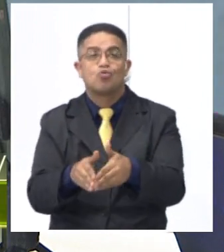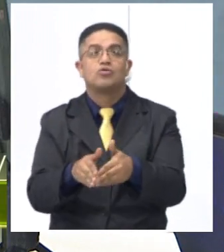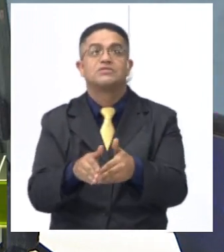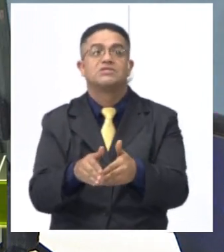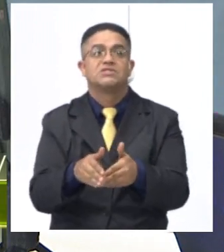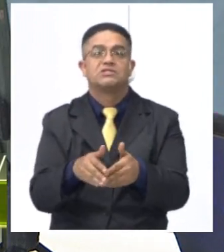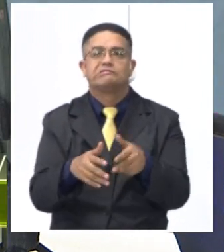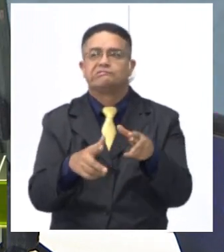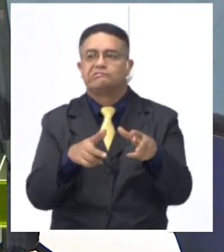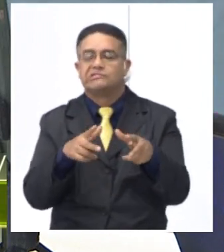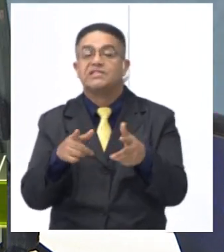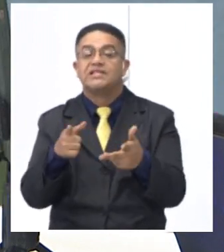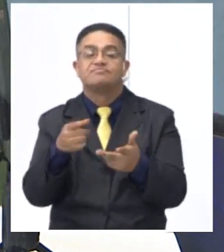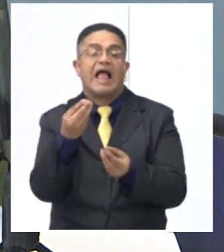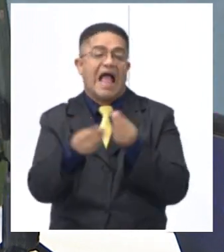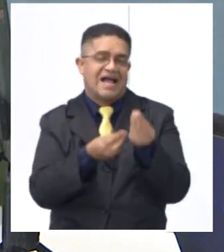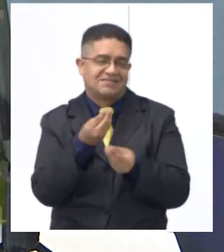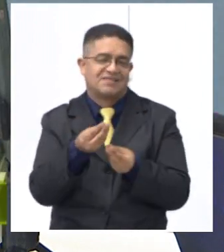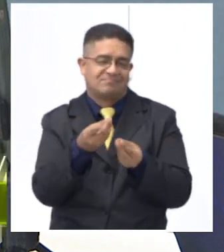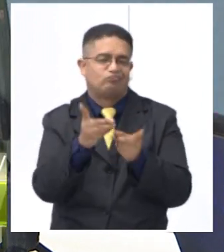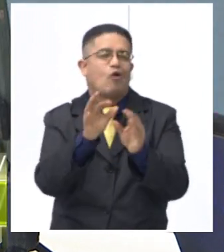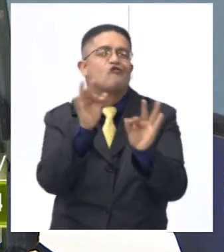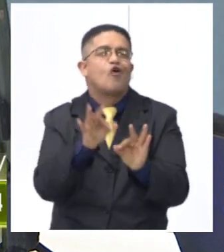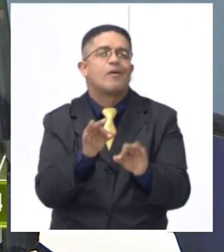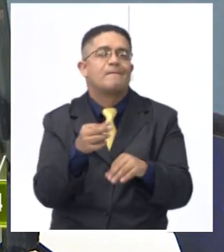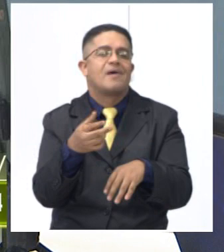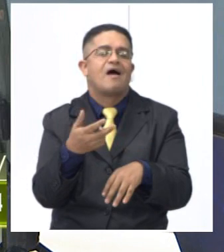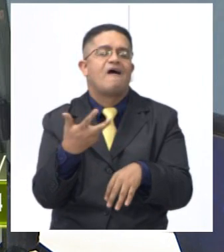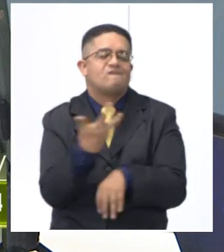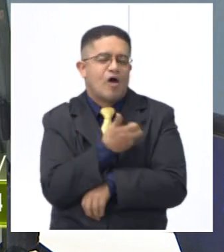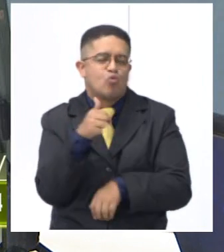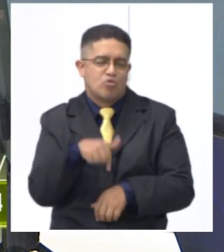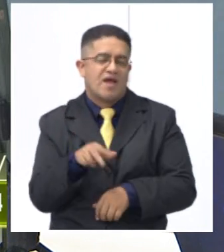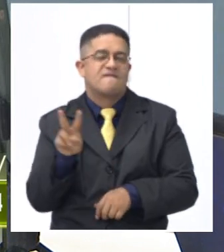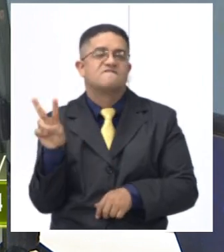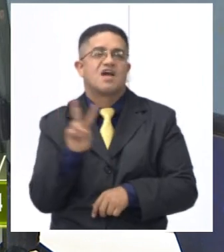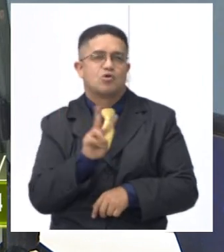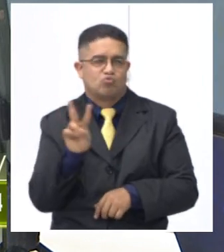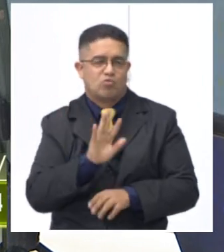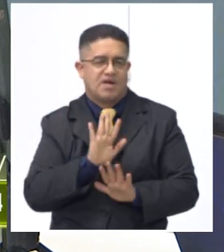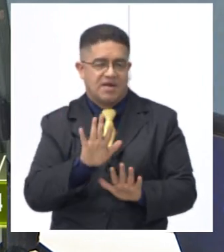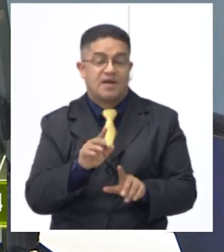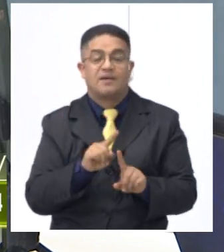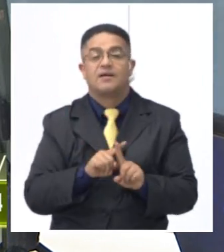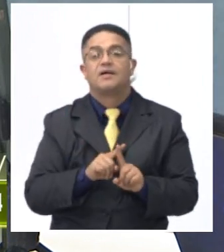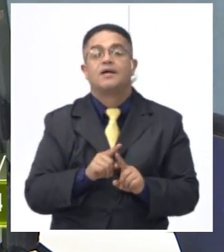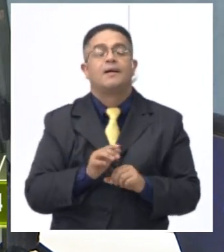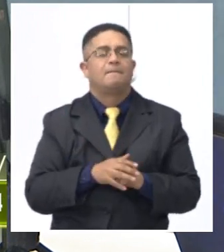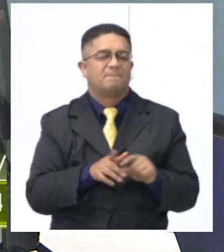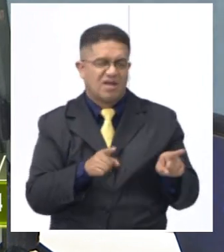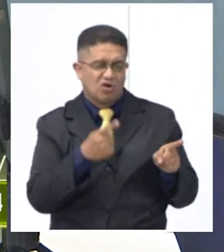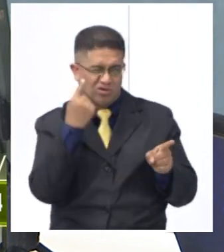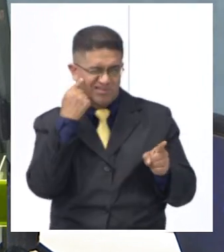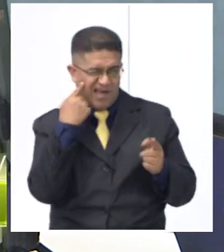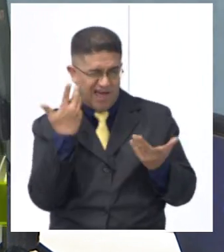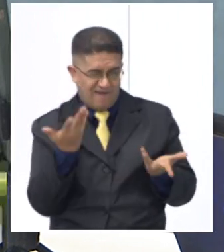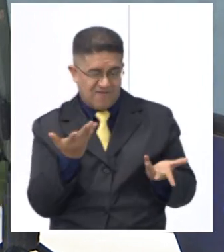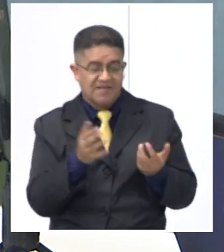muchísimo y generar las casas de vacunas aquí en Venezuela, lo interesante de todo esto, ¿tú sabes qué es?